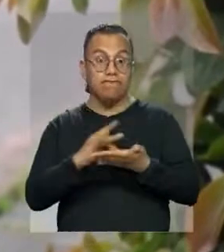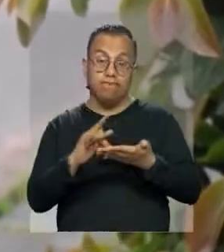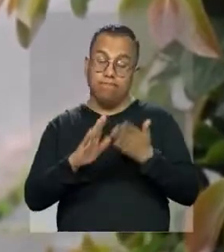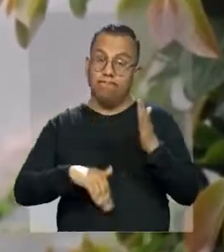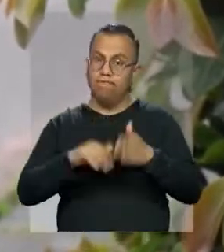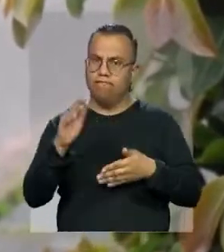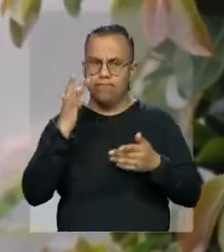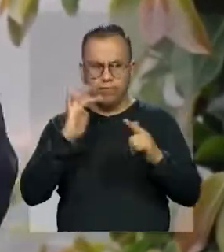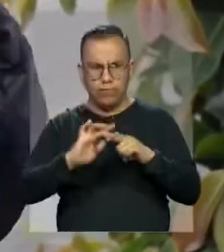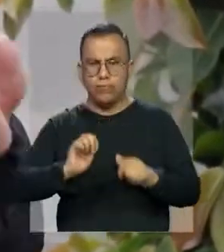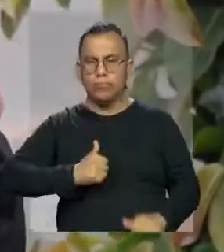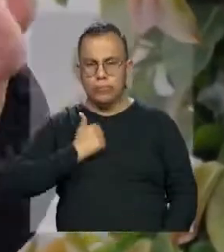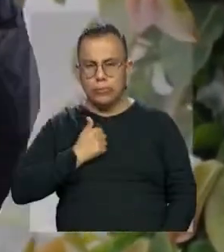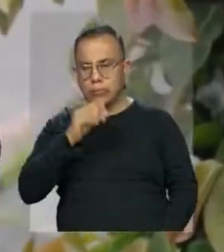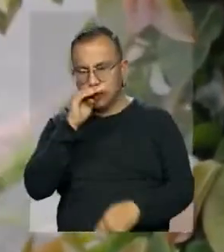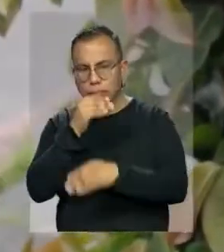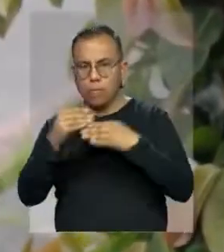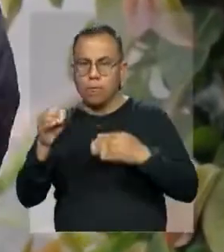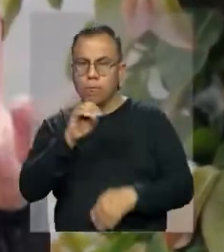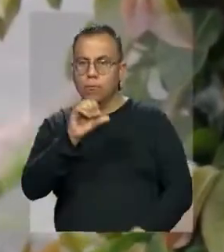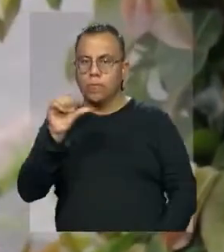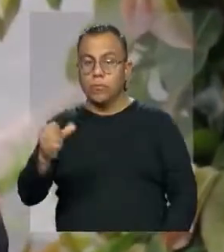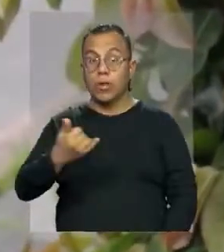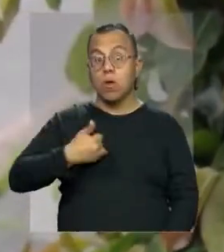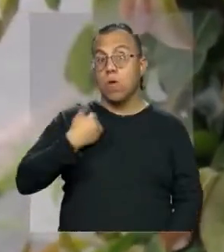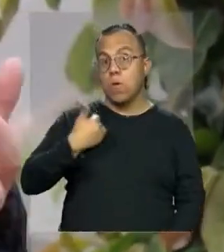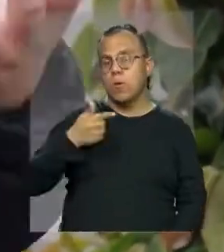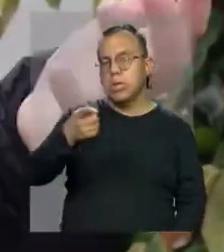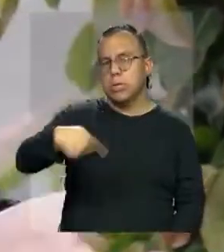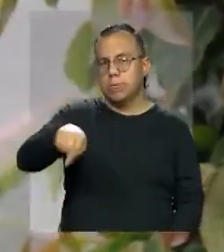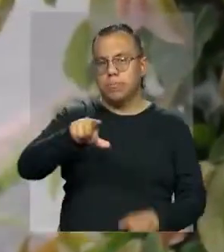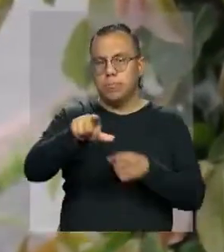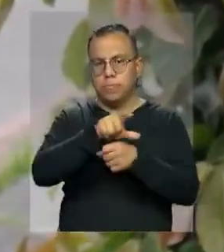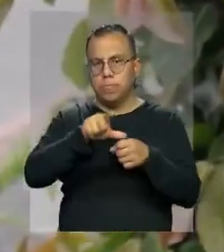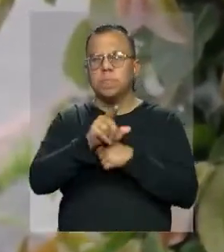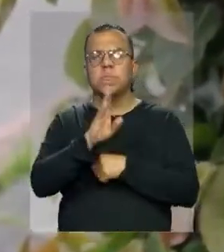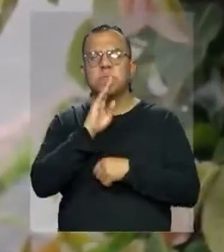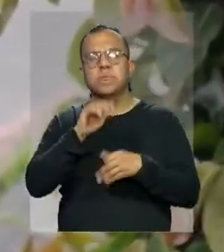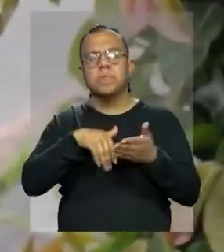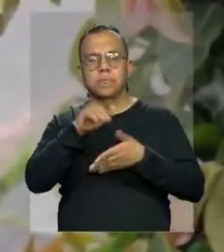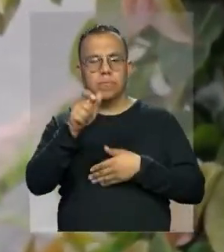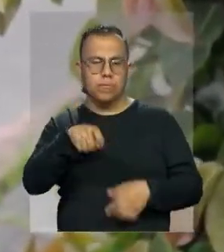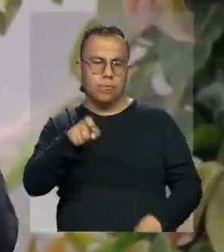todo que puedan aprovechar los niños, las niñas, los jóvenes de nuestra localidad y aquellos quienes más lo necesitan.